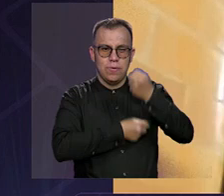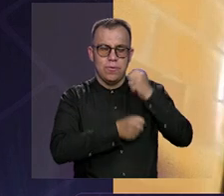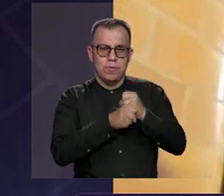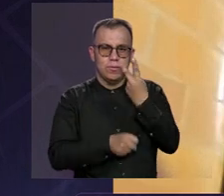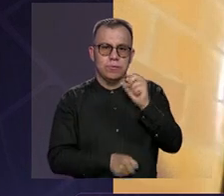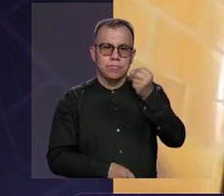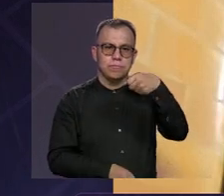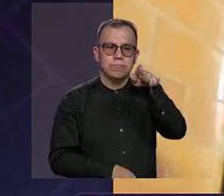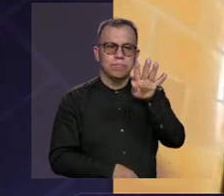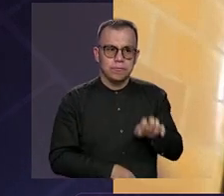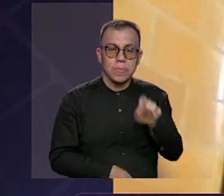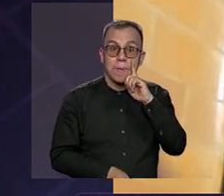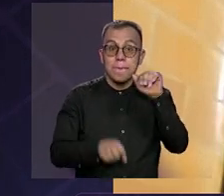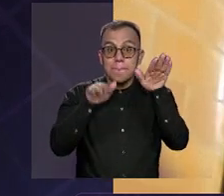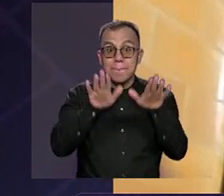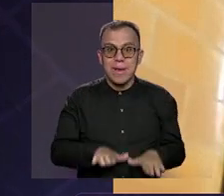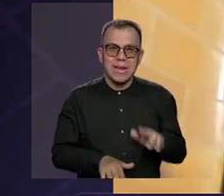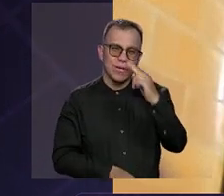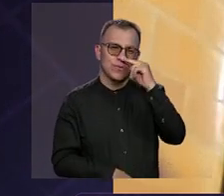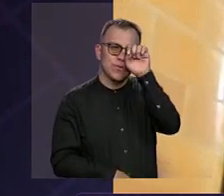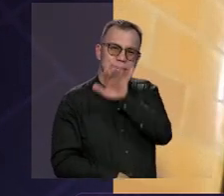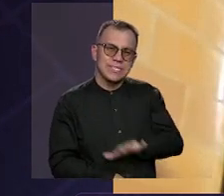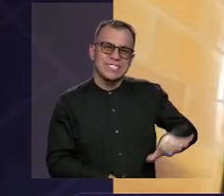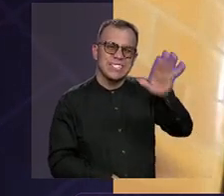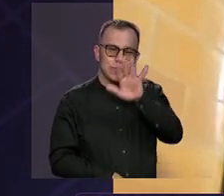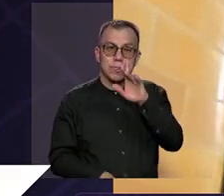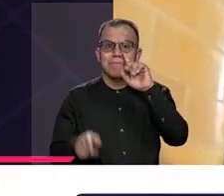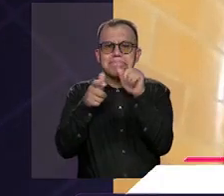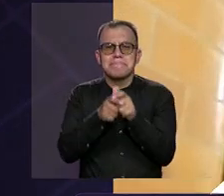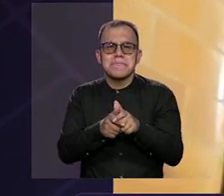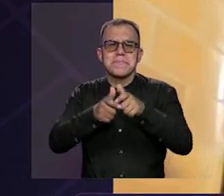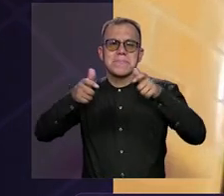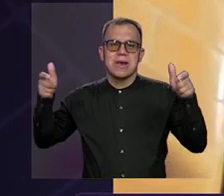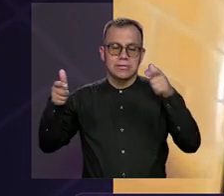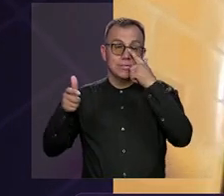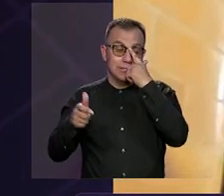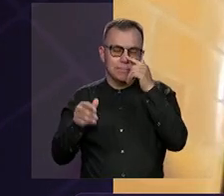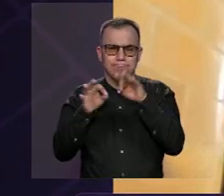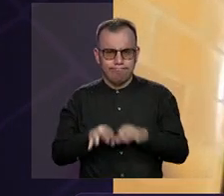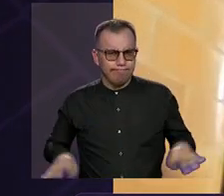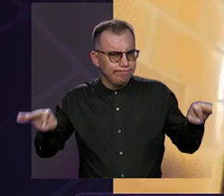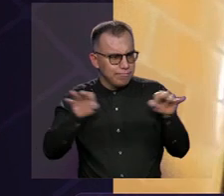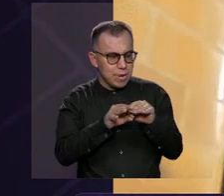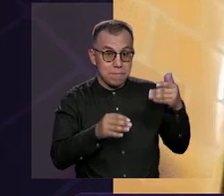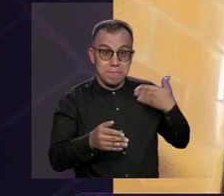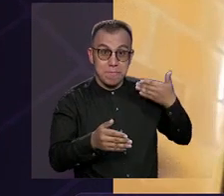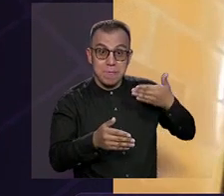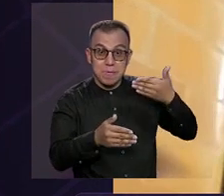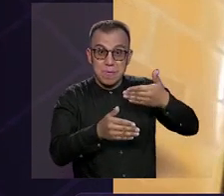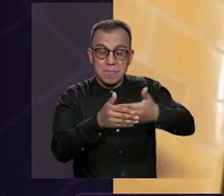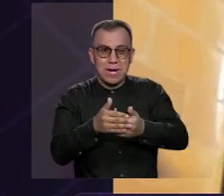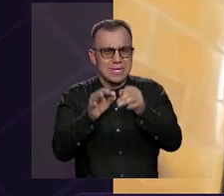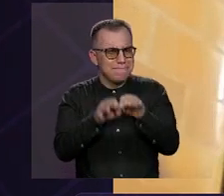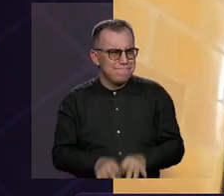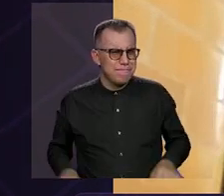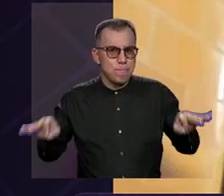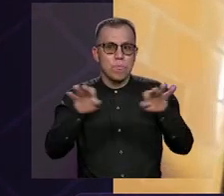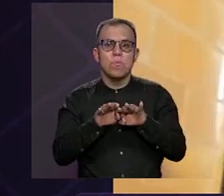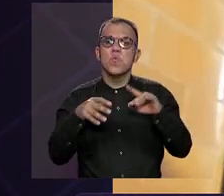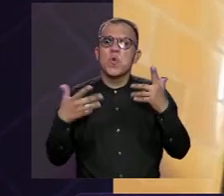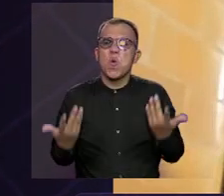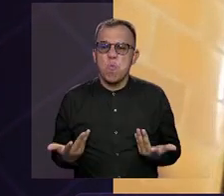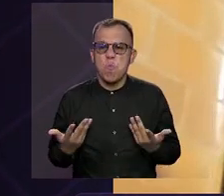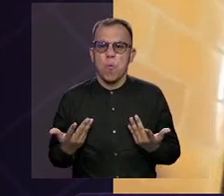2019, el paro nacional más importante que hemos vivido en los últimos tiempos. El